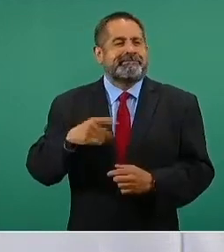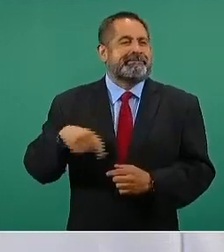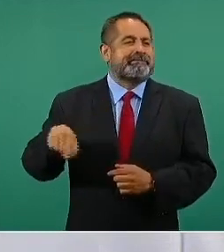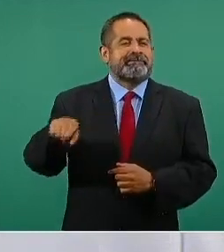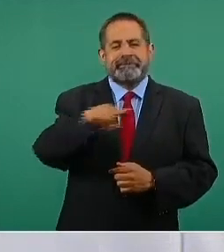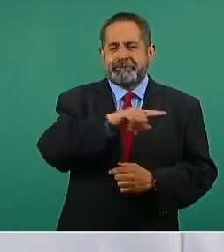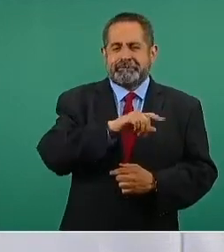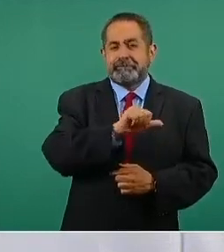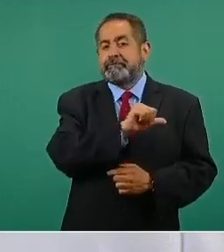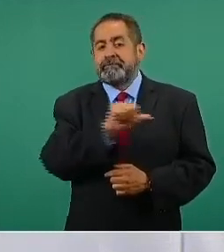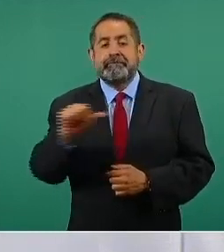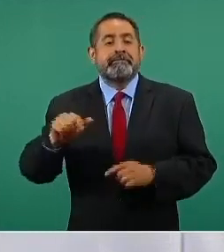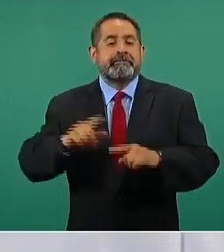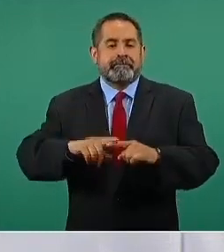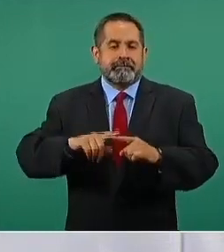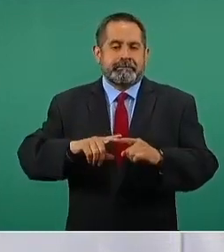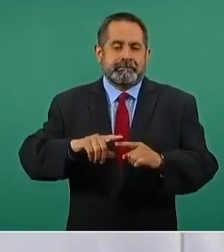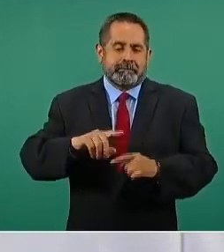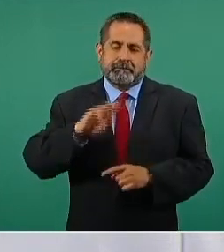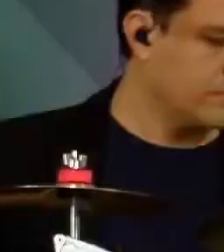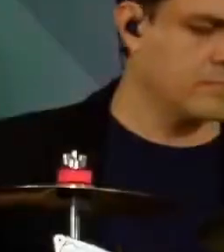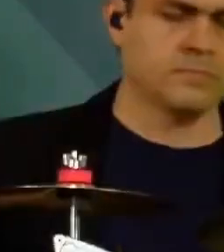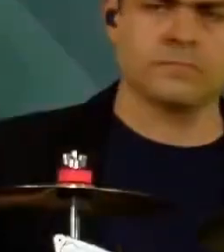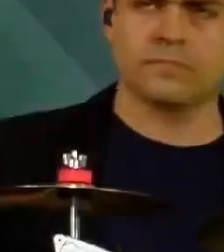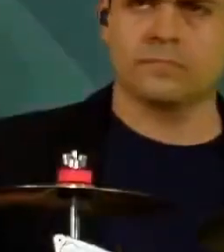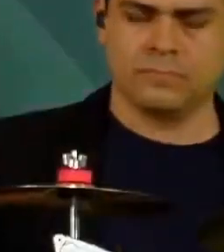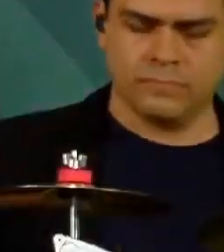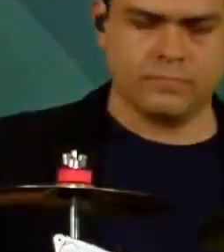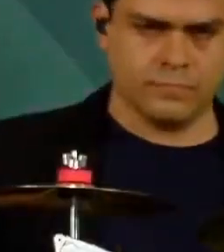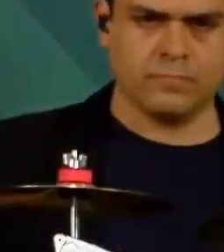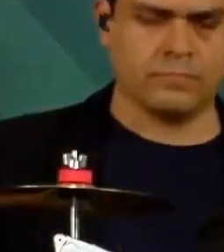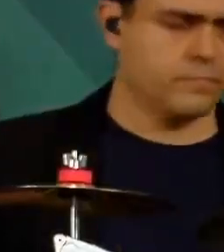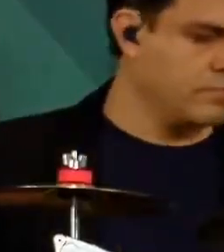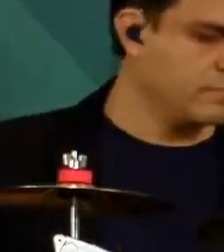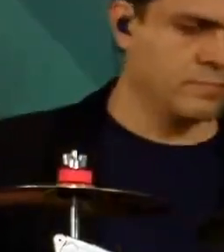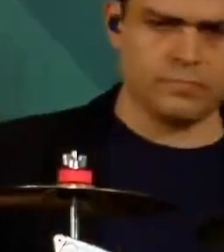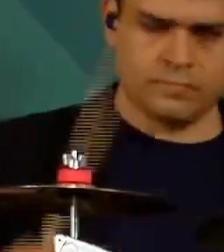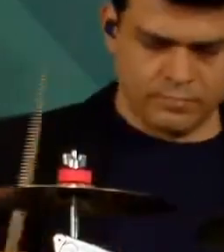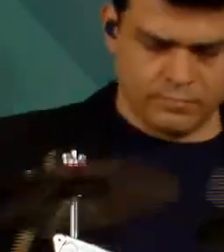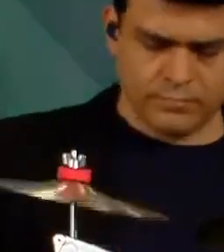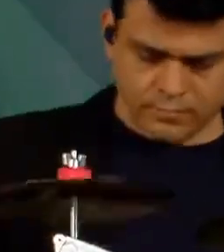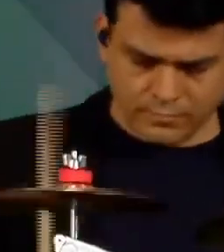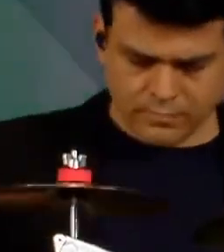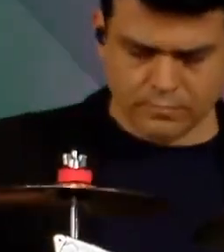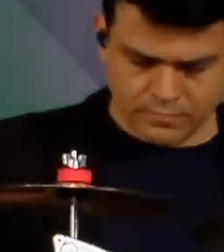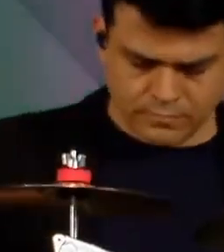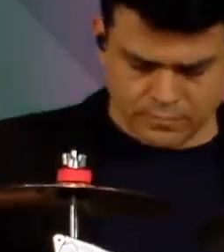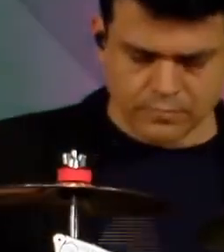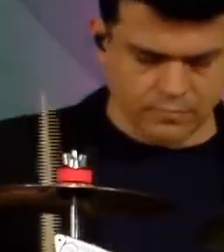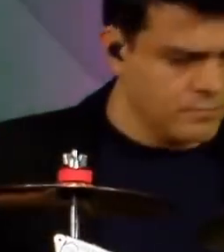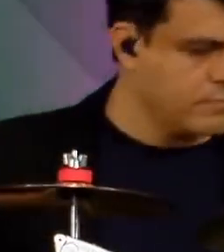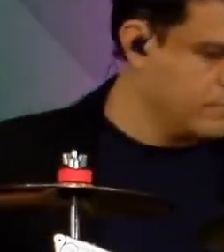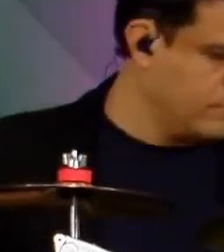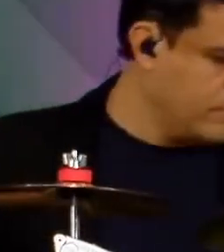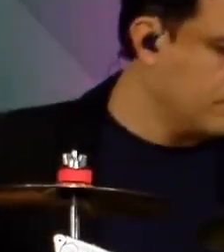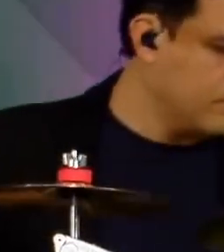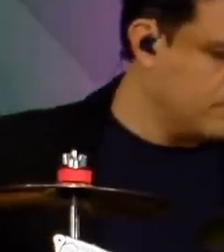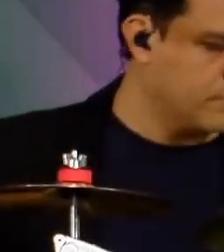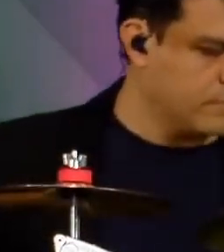a todas las madres de México. Cuando esté tendida que se oiga la banda,